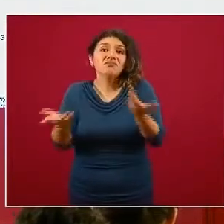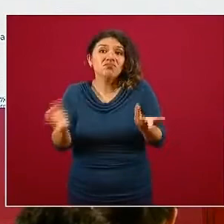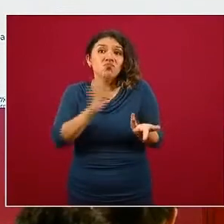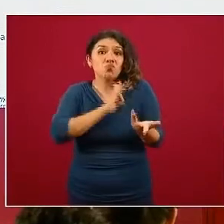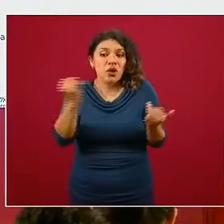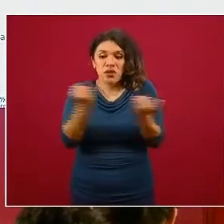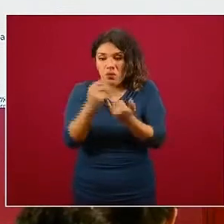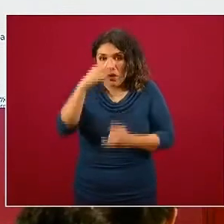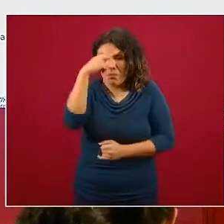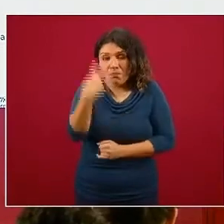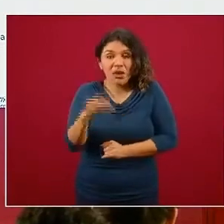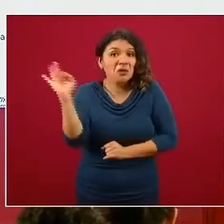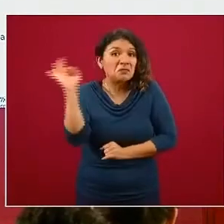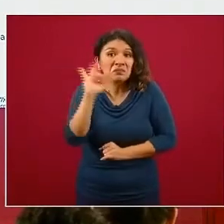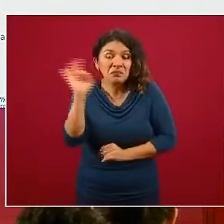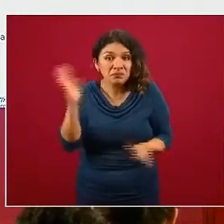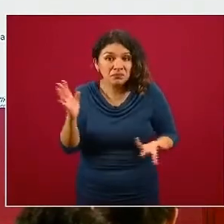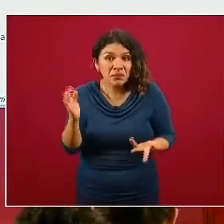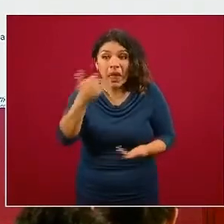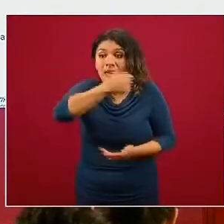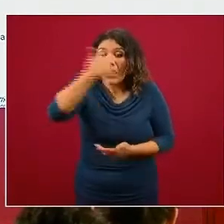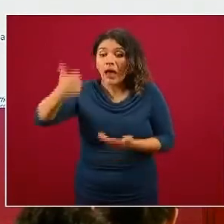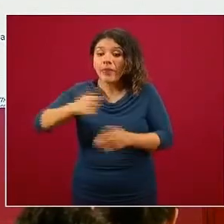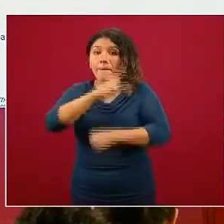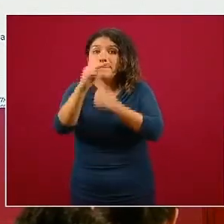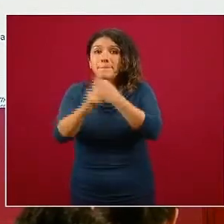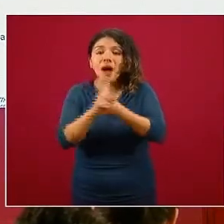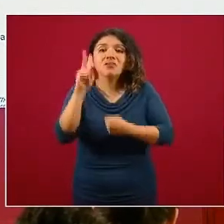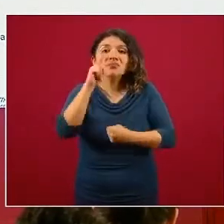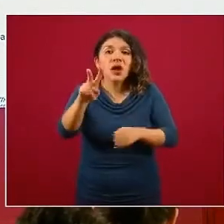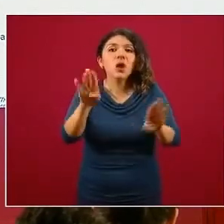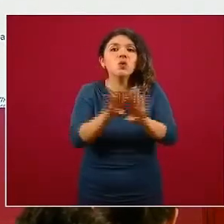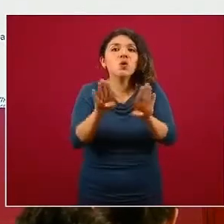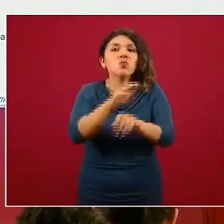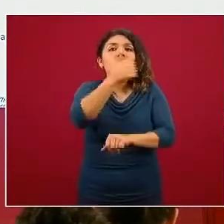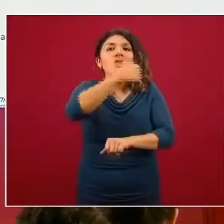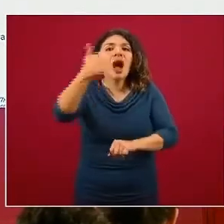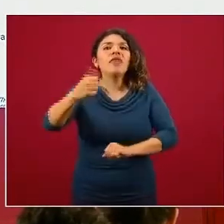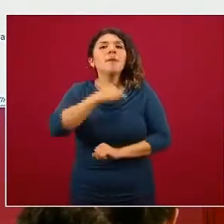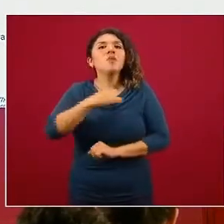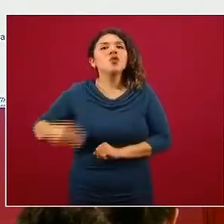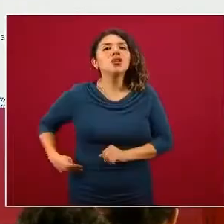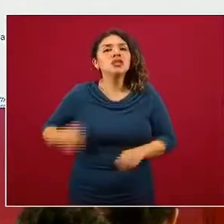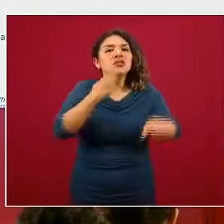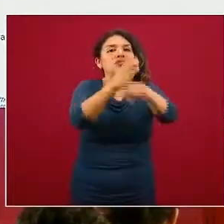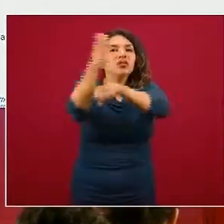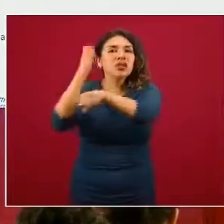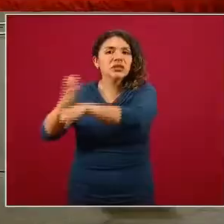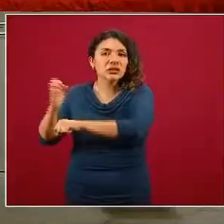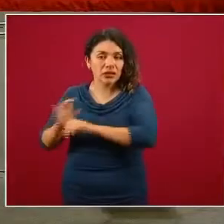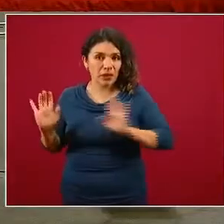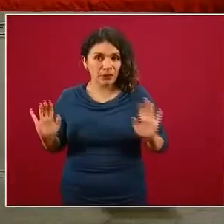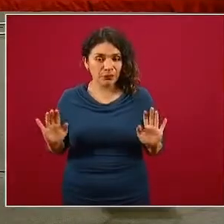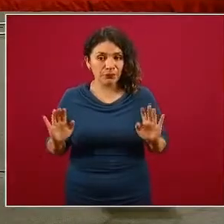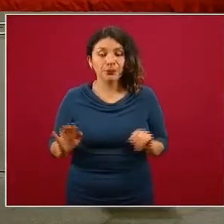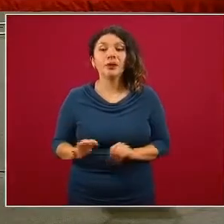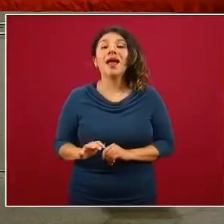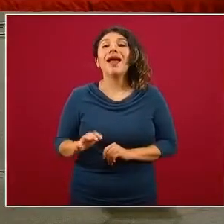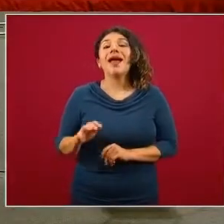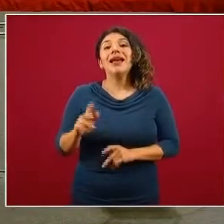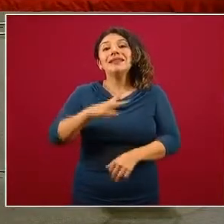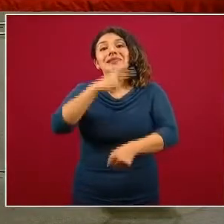veamos en México, y al interior de cada país es posible que lo vayamos viendo en cada entidad federativa. Entonces, el lado